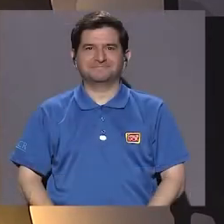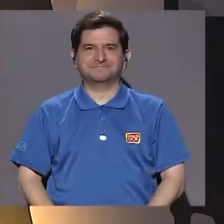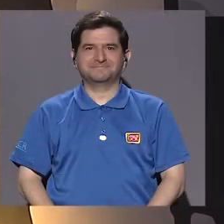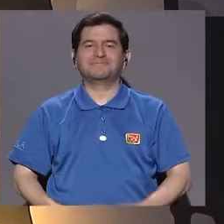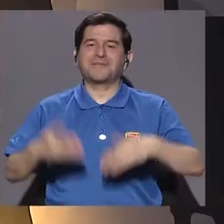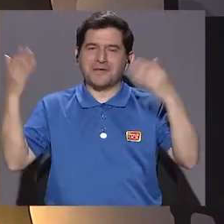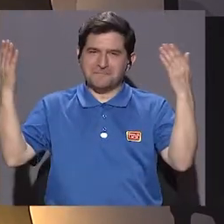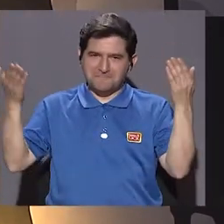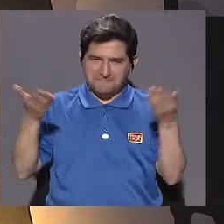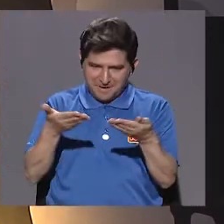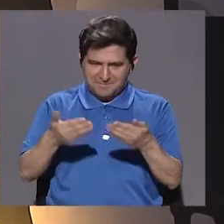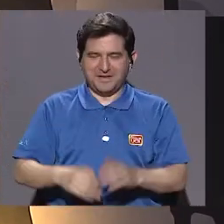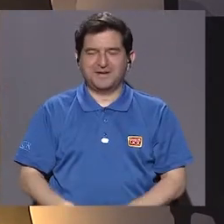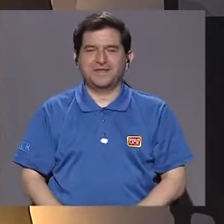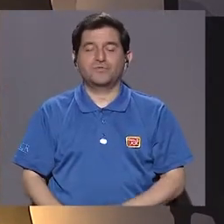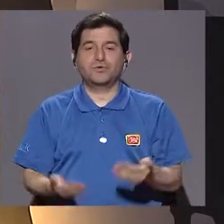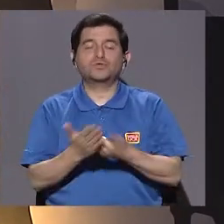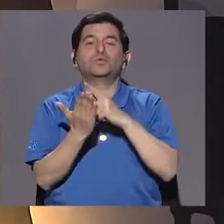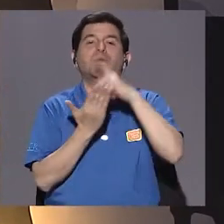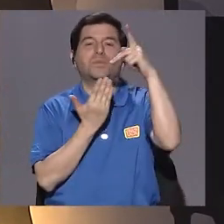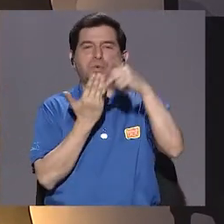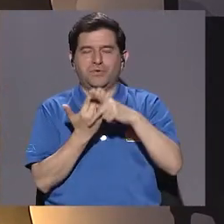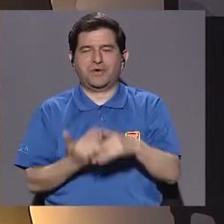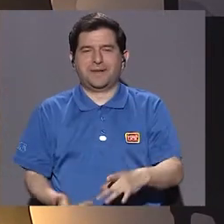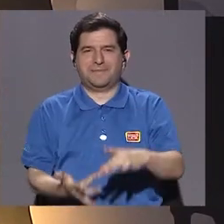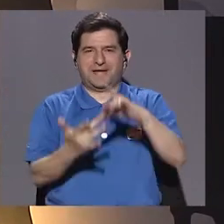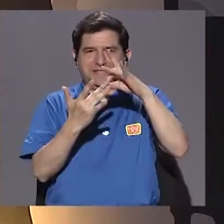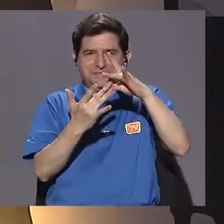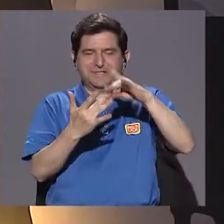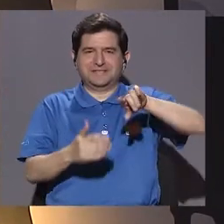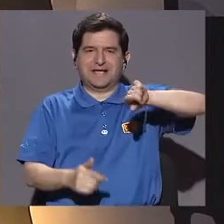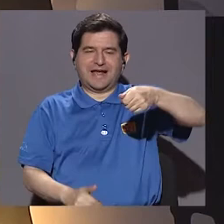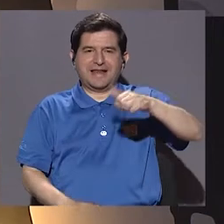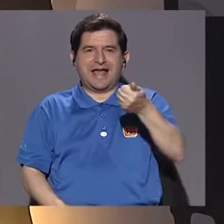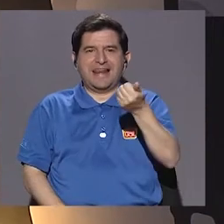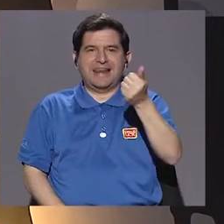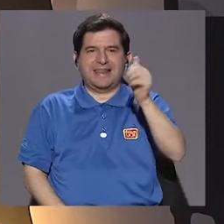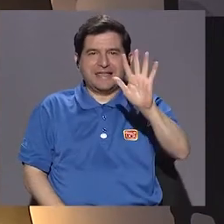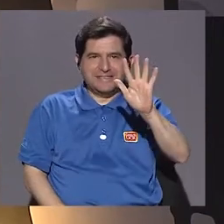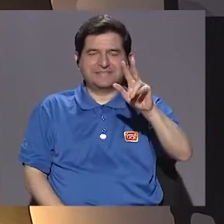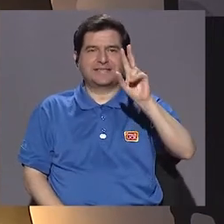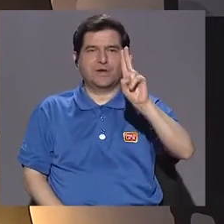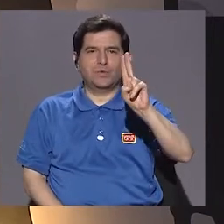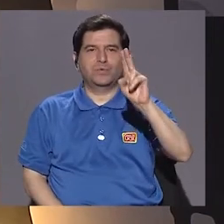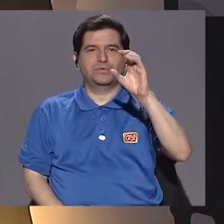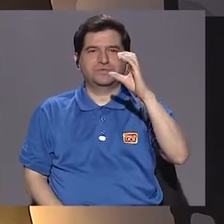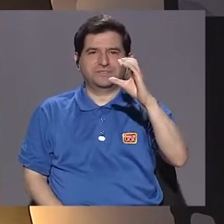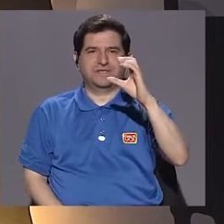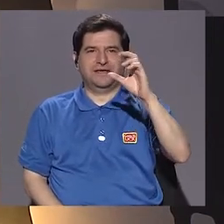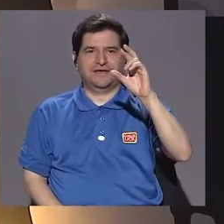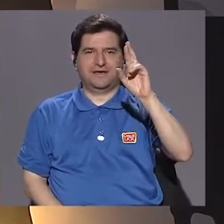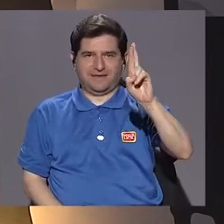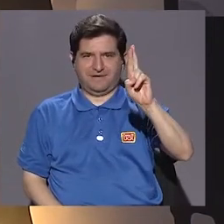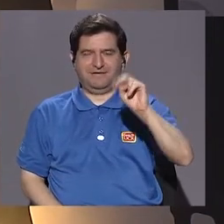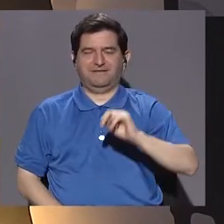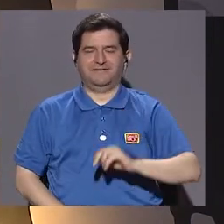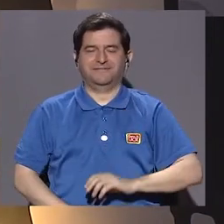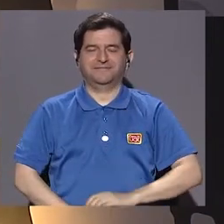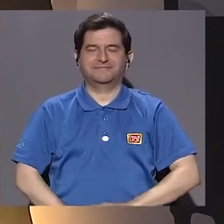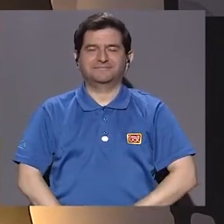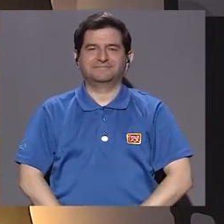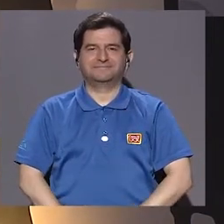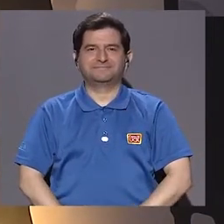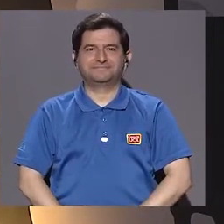bienvenidos a un nuevo programa especial de canal 15 de la universidad de costa rica